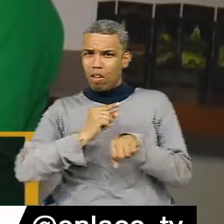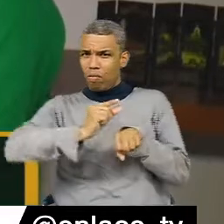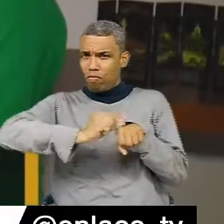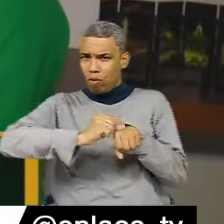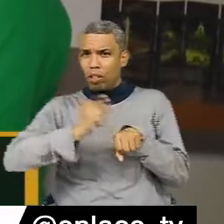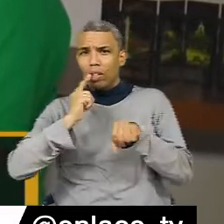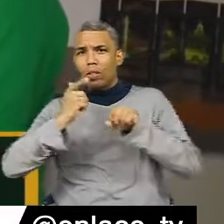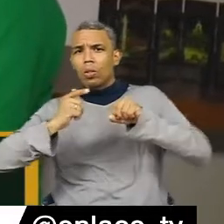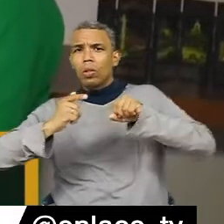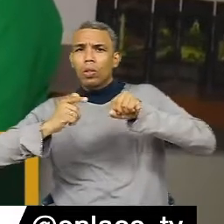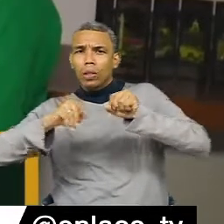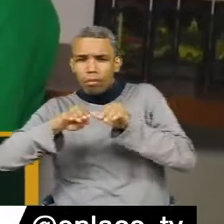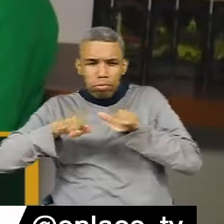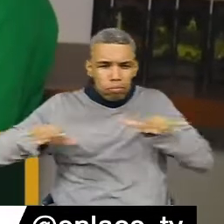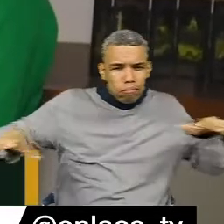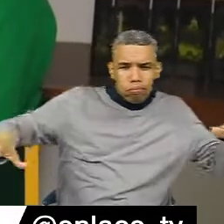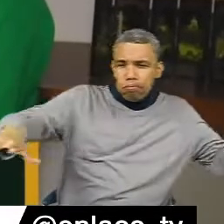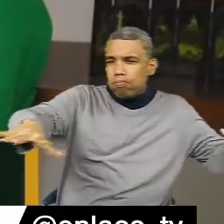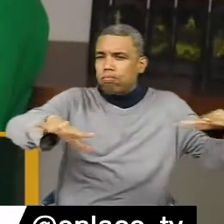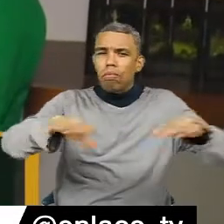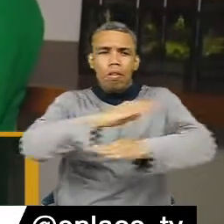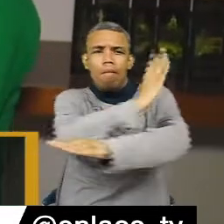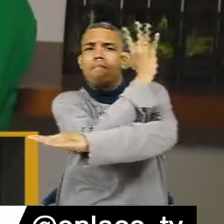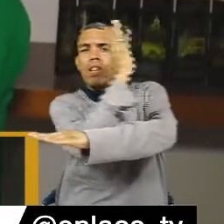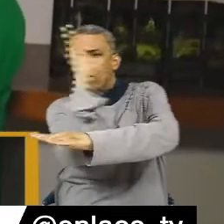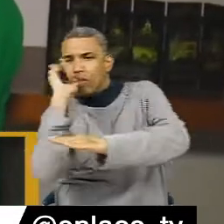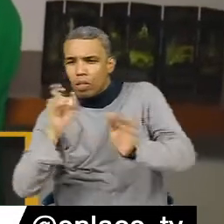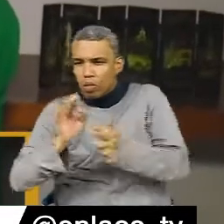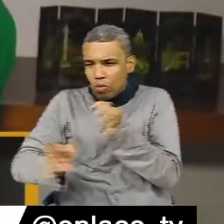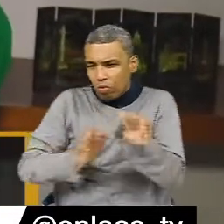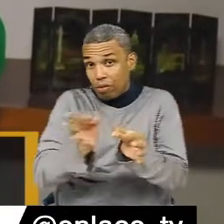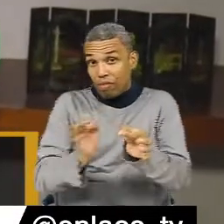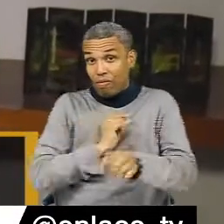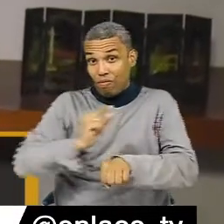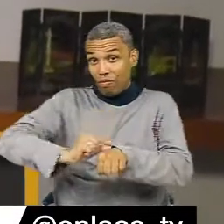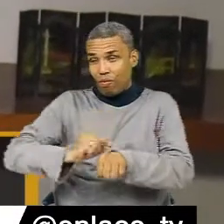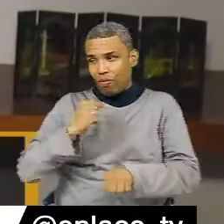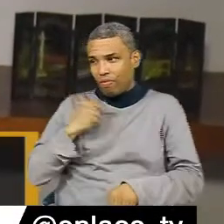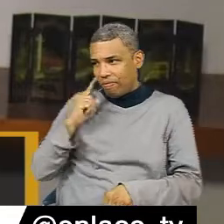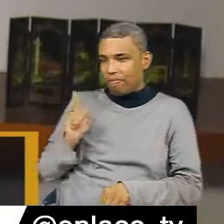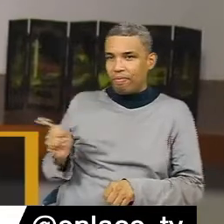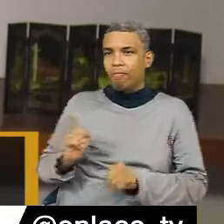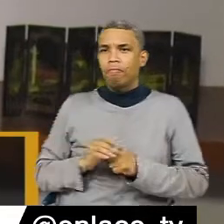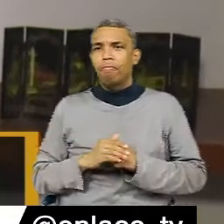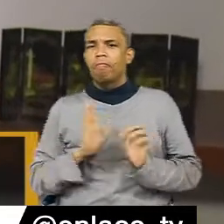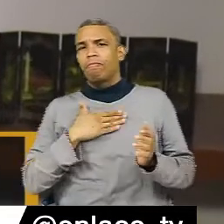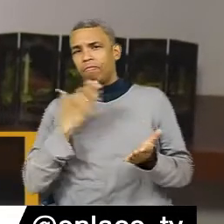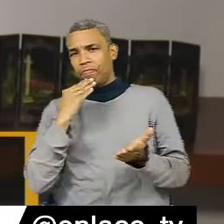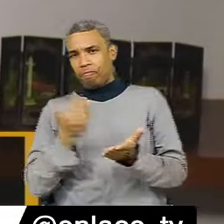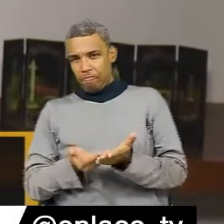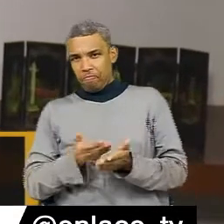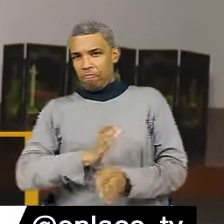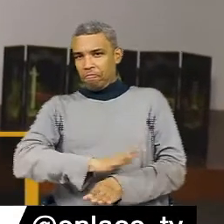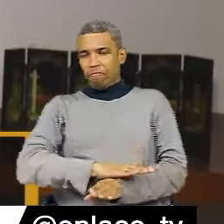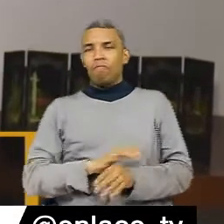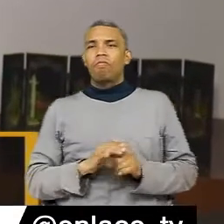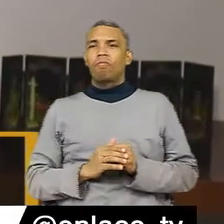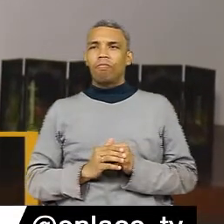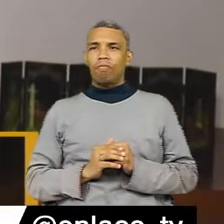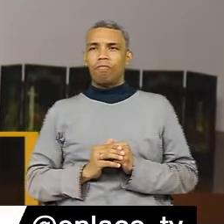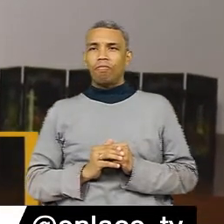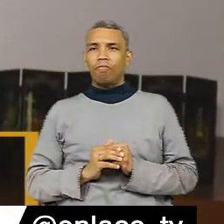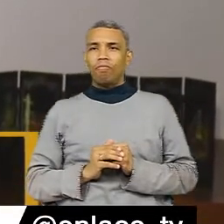la importancia de realizar eventos como estos aquí en la ciudad. Buenas tardes, ¿cómo están? Encantado de compartir con ustedes. Este es un importante